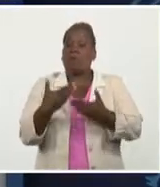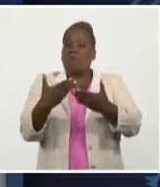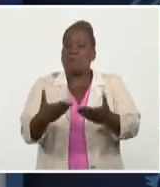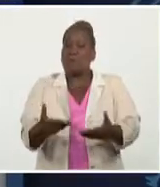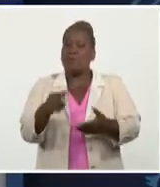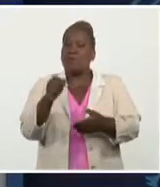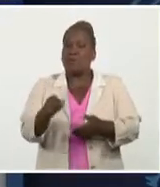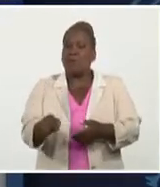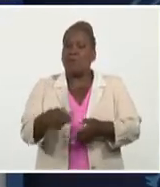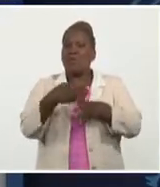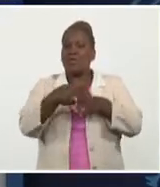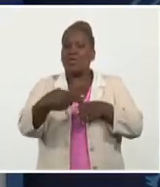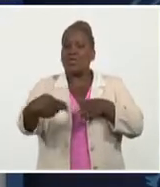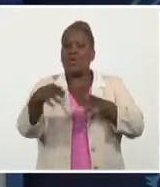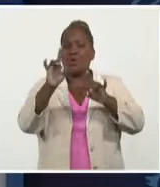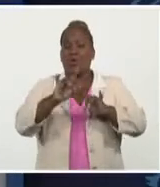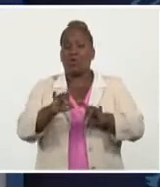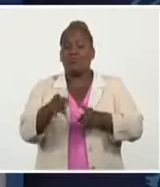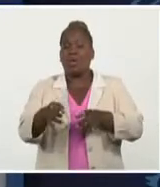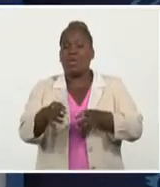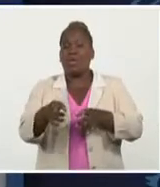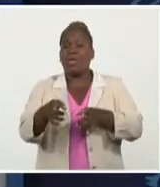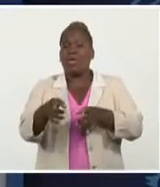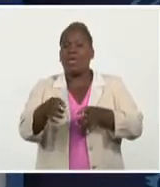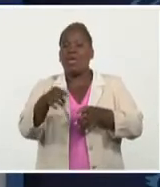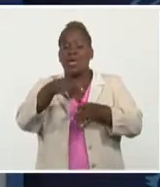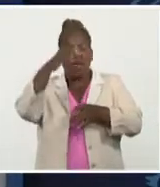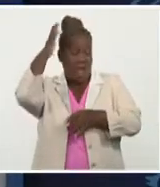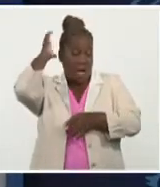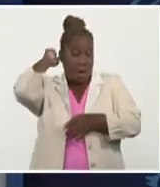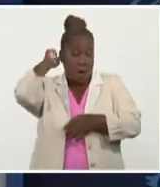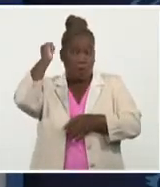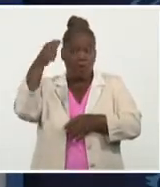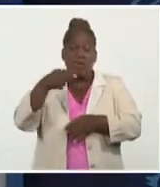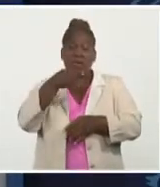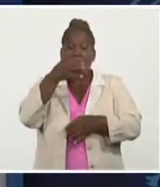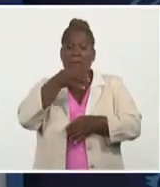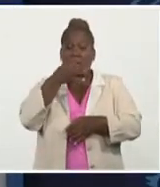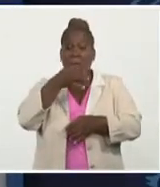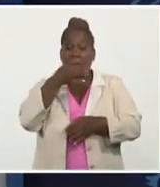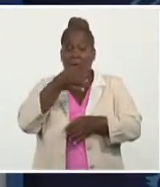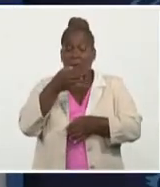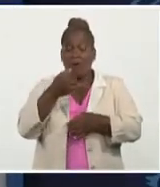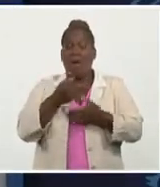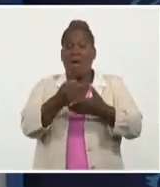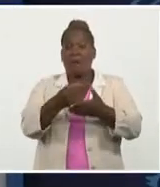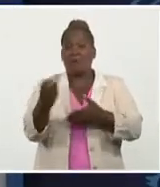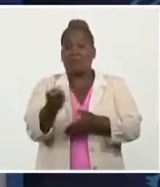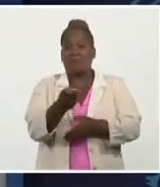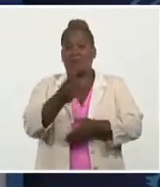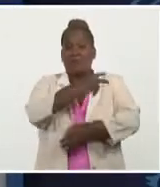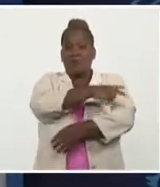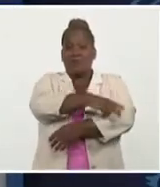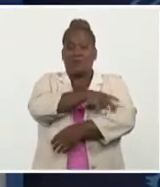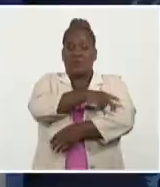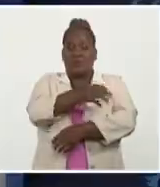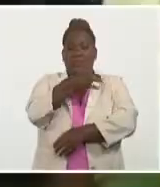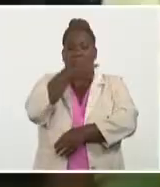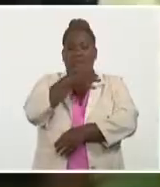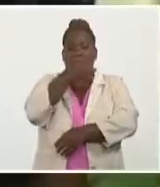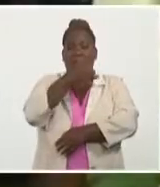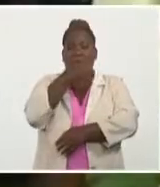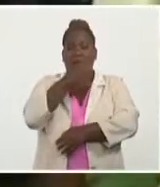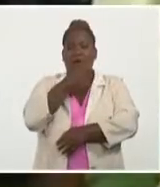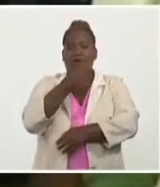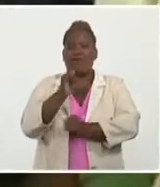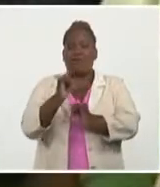trayectoria revolucionaria de Raúl Castro y agradeció los aportes del dirigente cubano a la amistad entre los dos países, según indicó Prensa Latina.